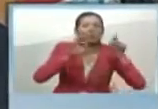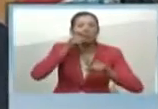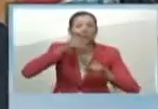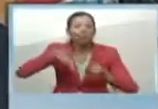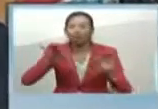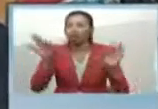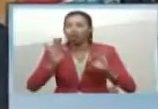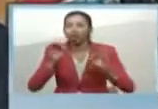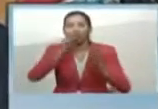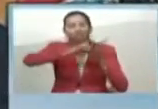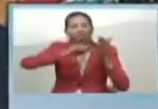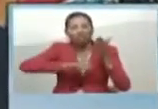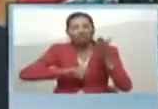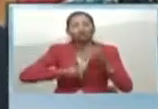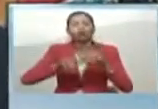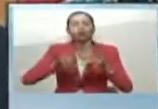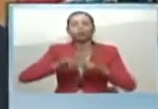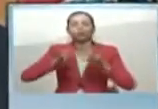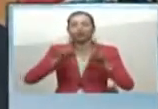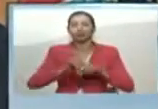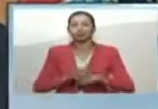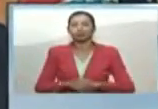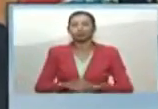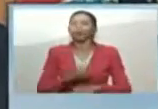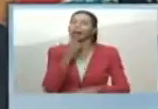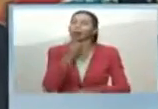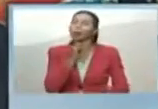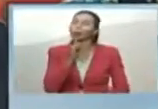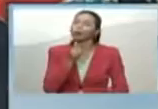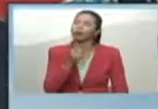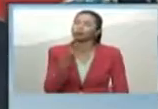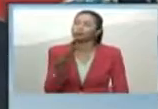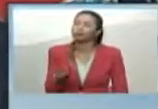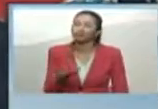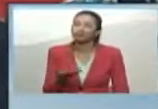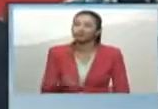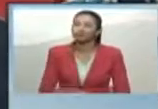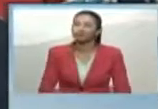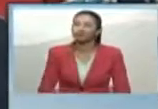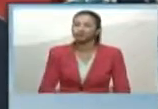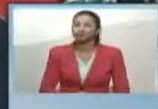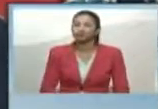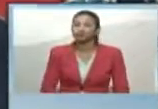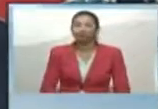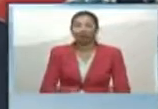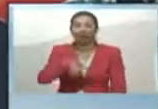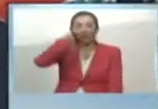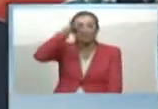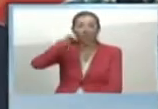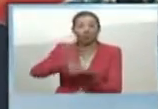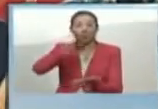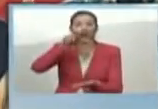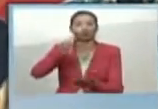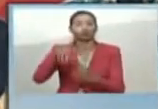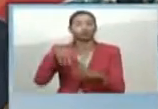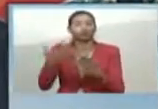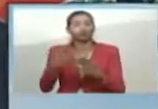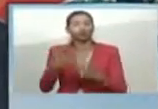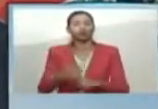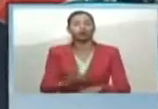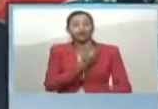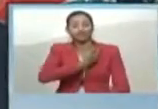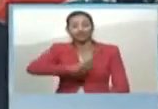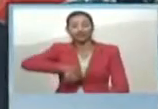la redactaron. Pero hubo un signo trágico en aquella constitución, porque apenas fue aprobada, Rómulo Betancourt suspendió